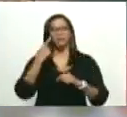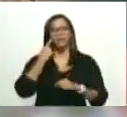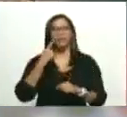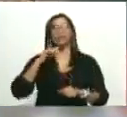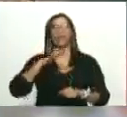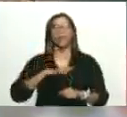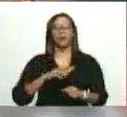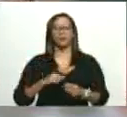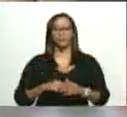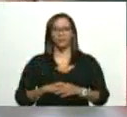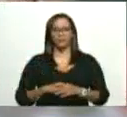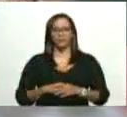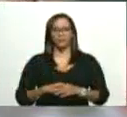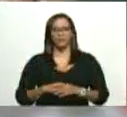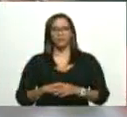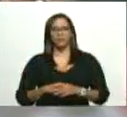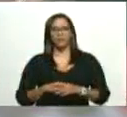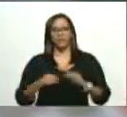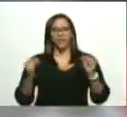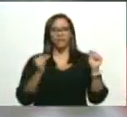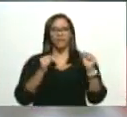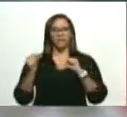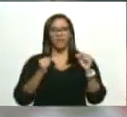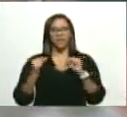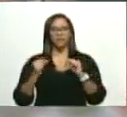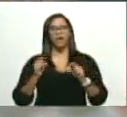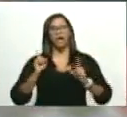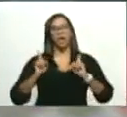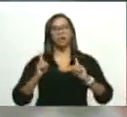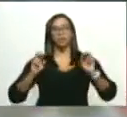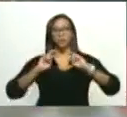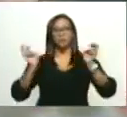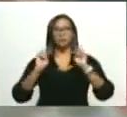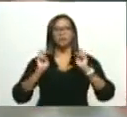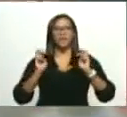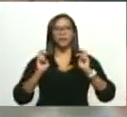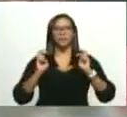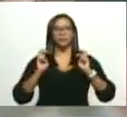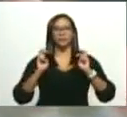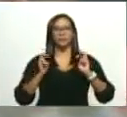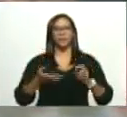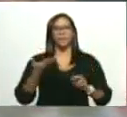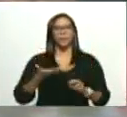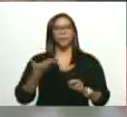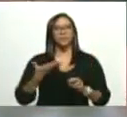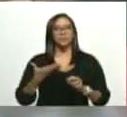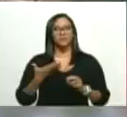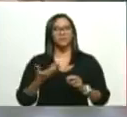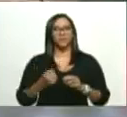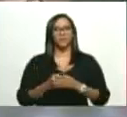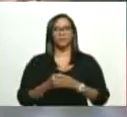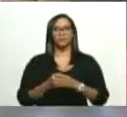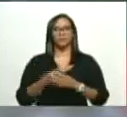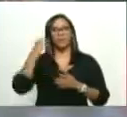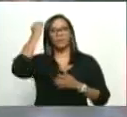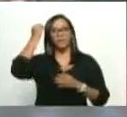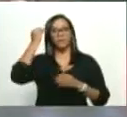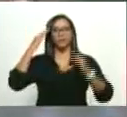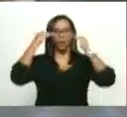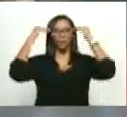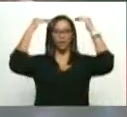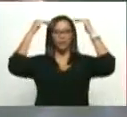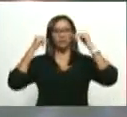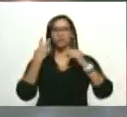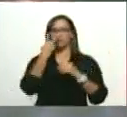estar debatiendo con algunos temas que son como pilares importantes del pensamiento del comandante, su visión sobre el